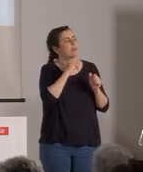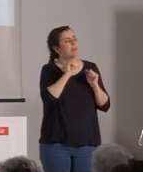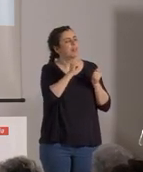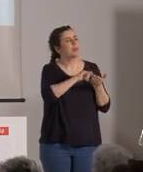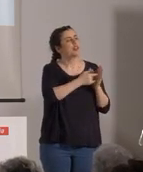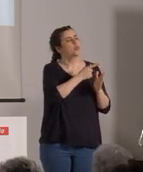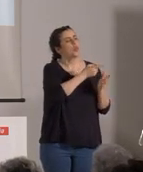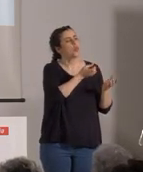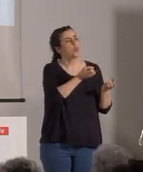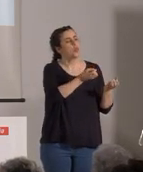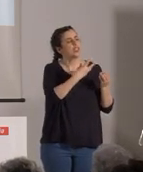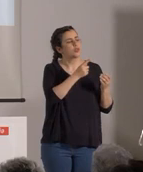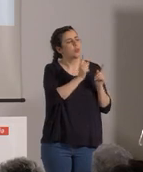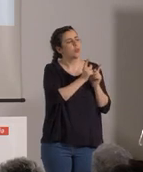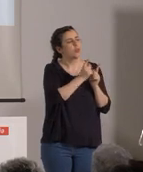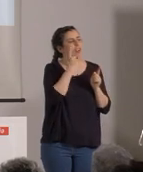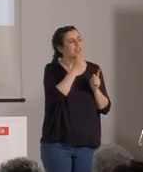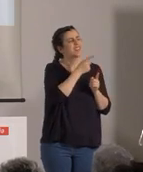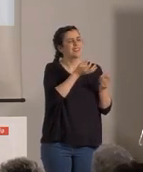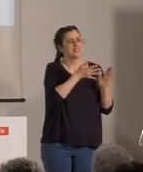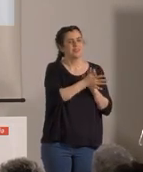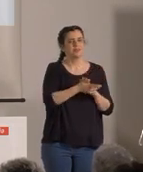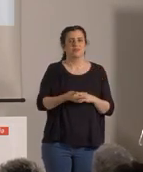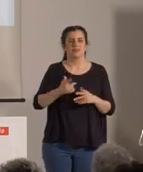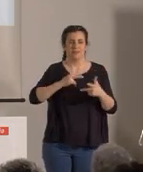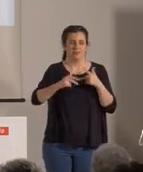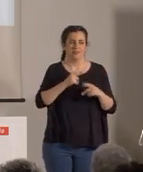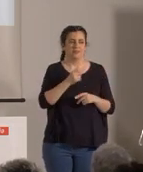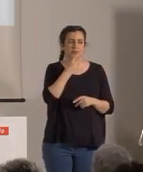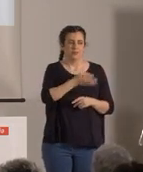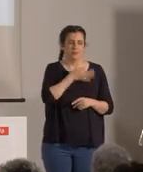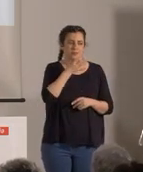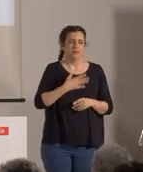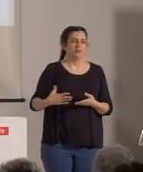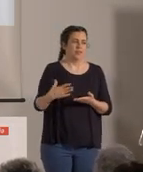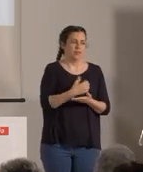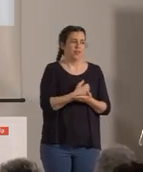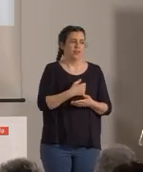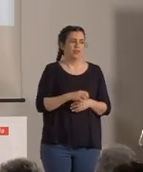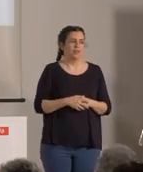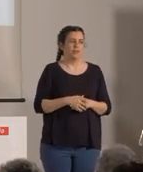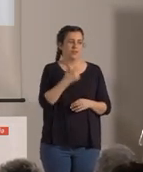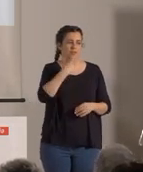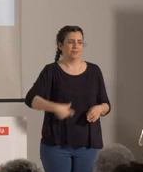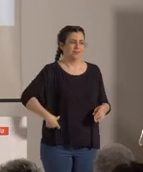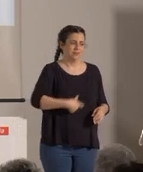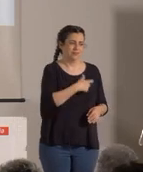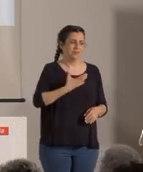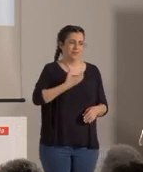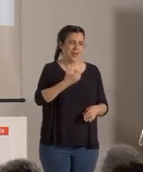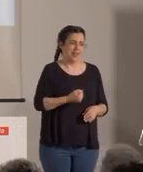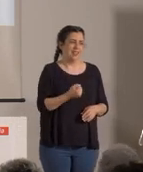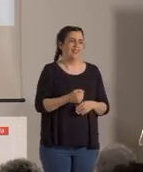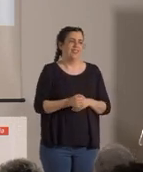qué se trata. Bueno, arratsaldeon, Oyana naiz, Arakilgo udaleko alkatea. Buenas